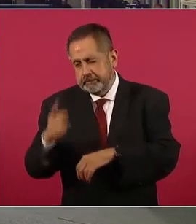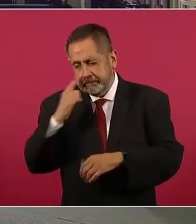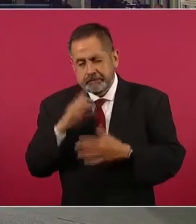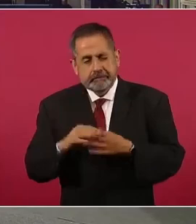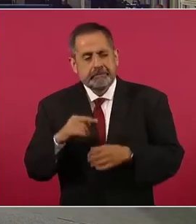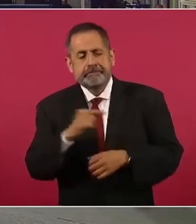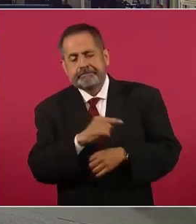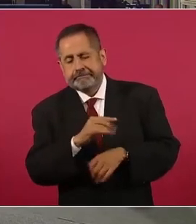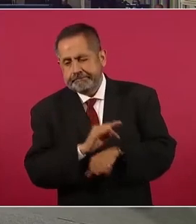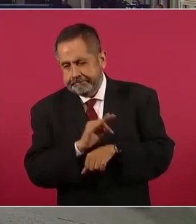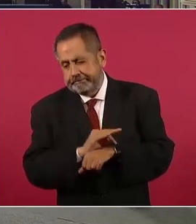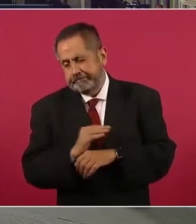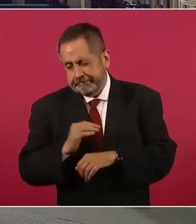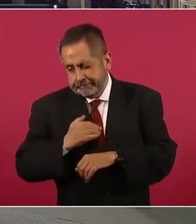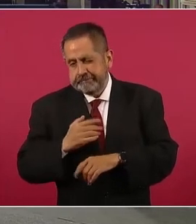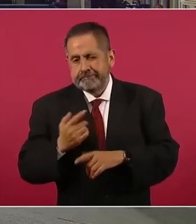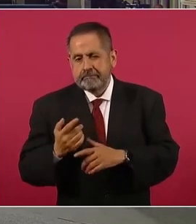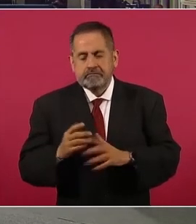oiga,